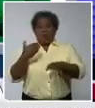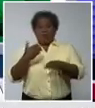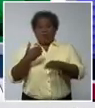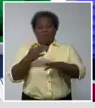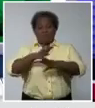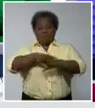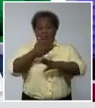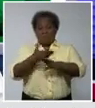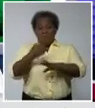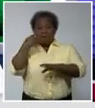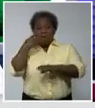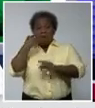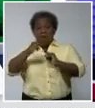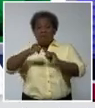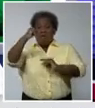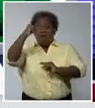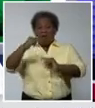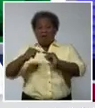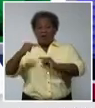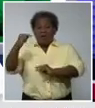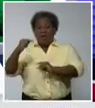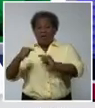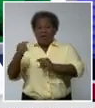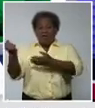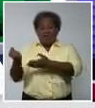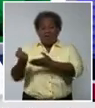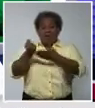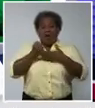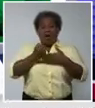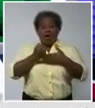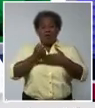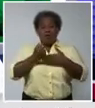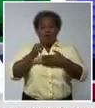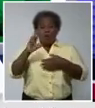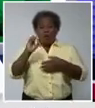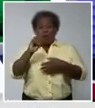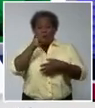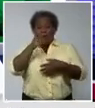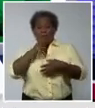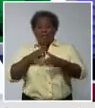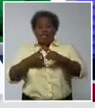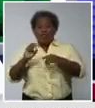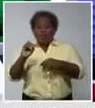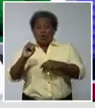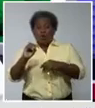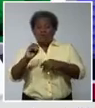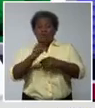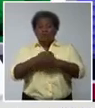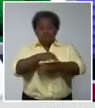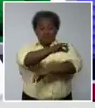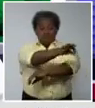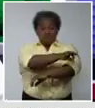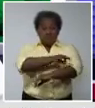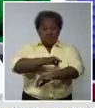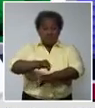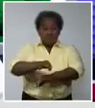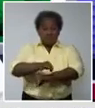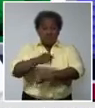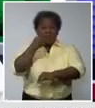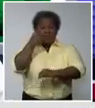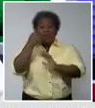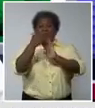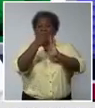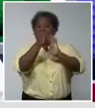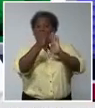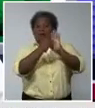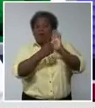una gráfica que nos ayudó el geógrafo Roberto González sobre que es un indicador que se mide en el